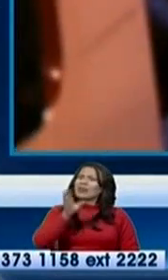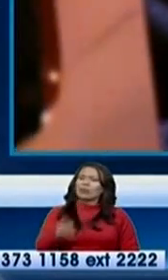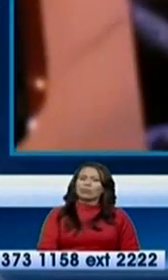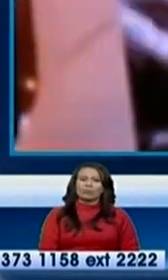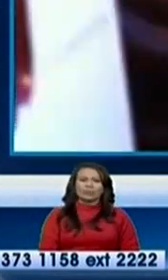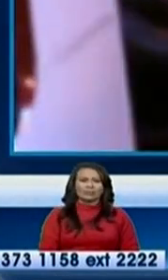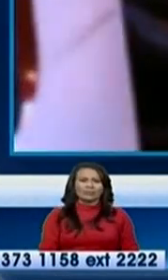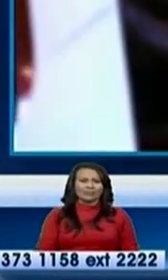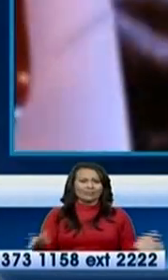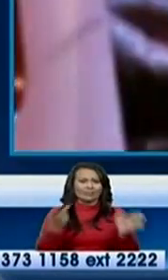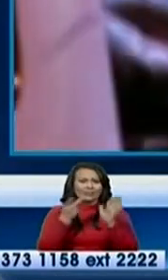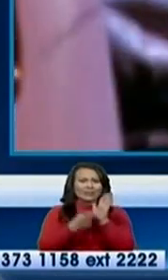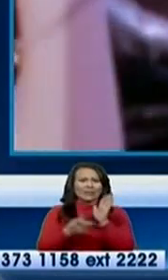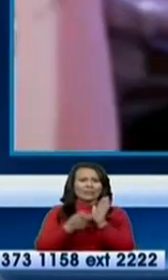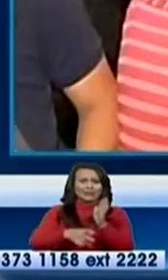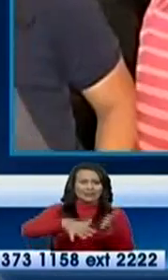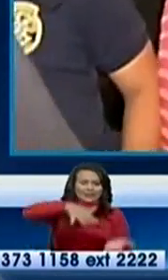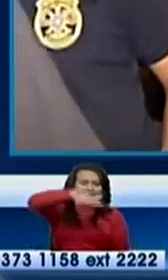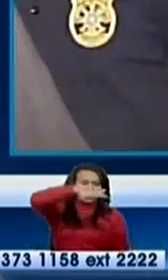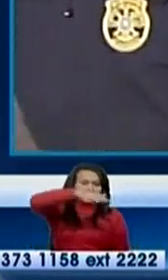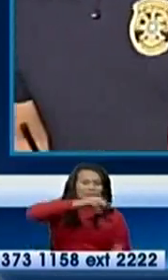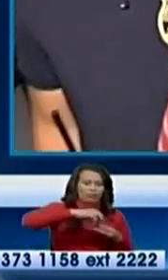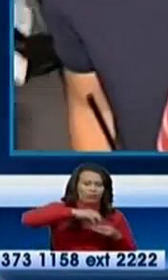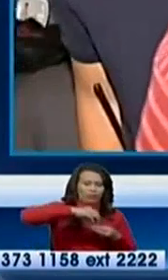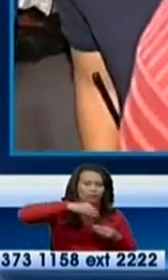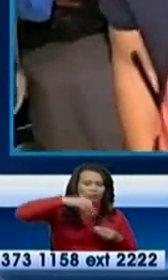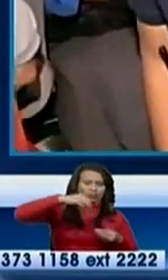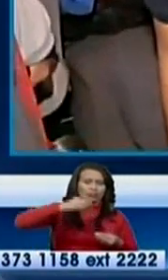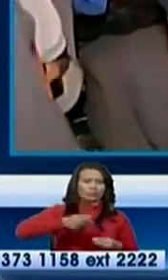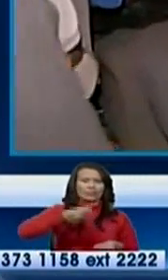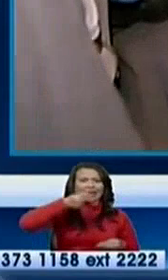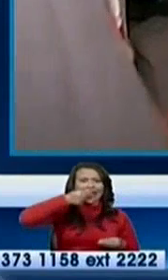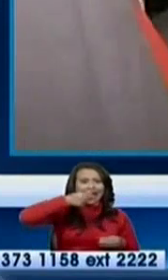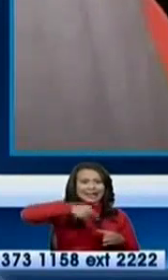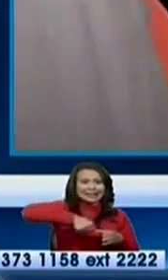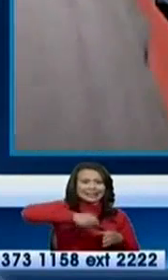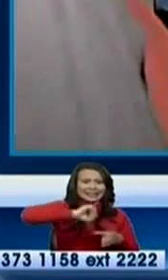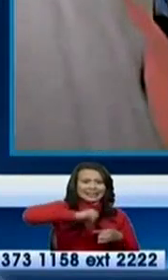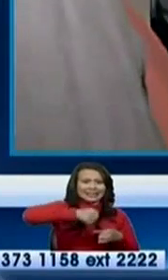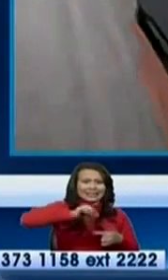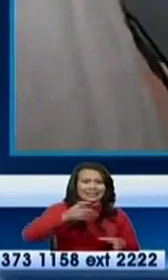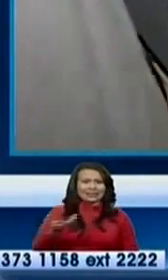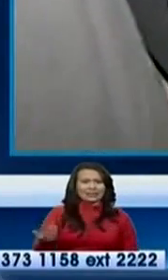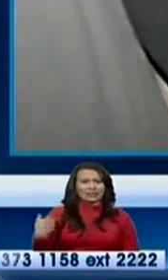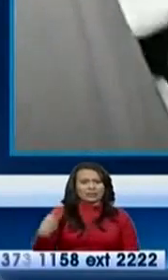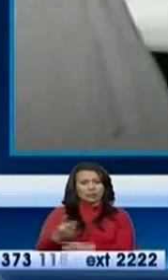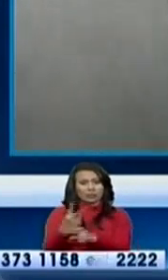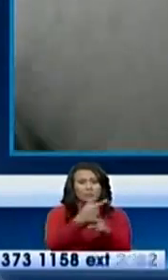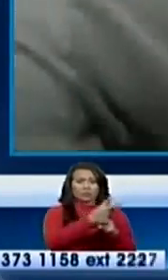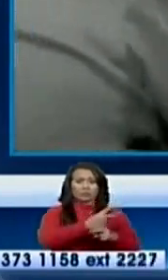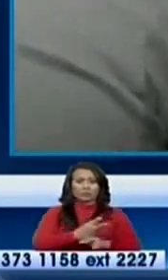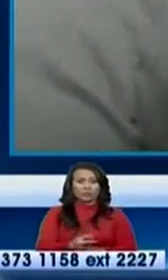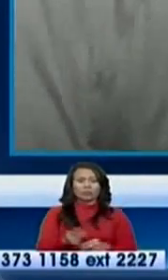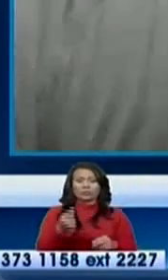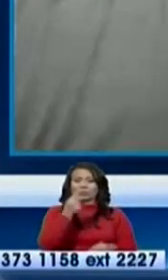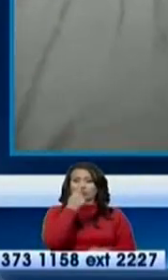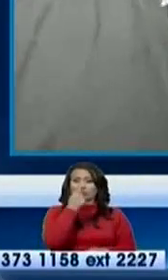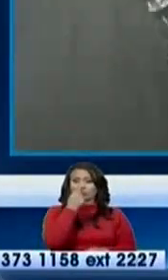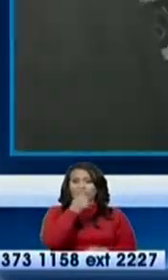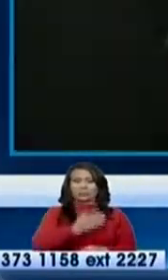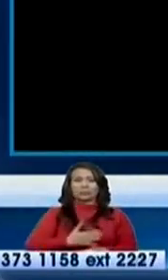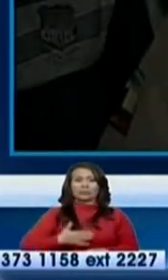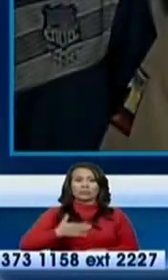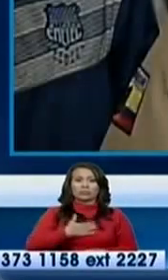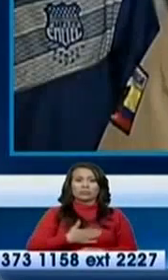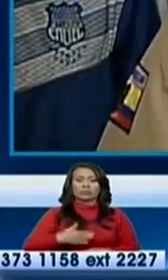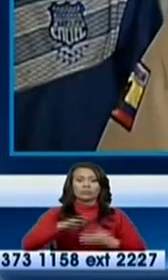¿Qué está pasando con las bombonas? ¿Qué está pasando con las instalaciones? ¿Qué está pasando con el cuidado que debemos de tener todos? Interesante sería, insisto,